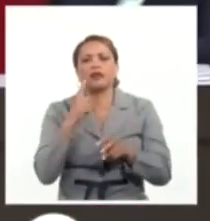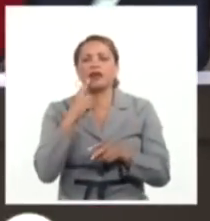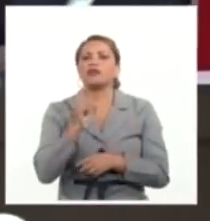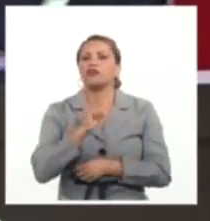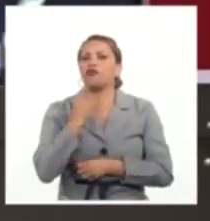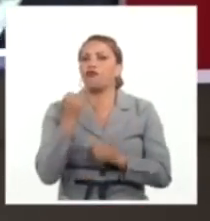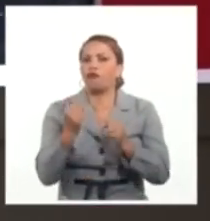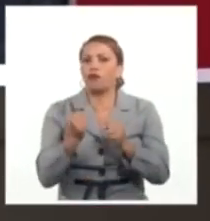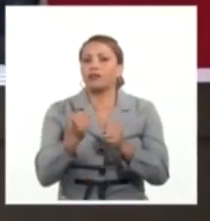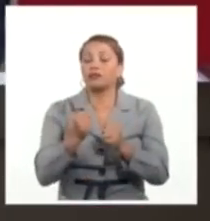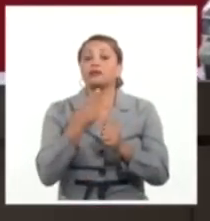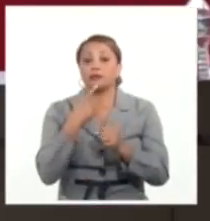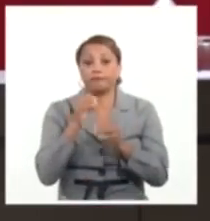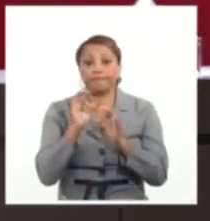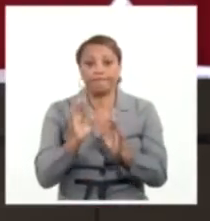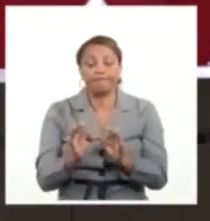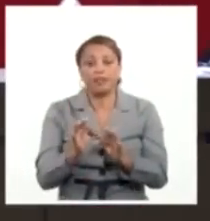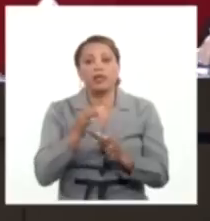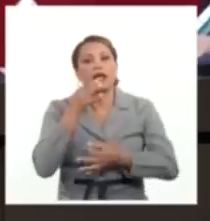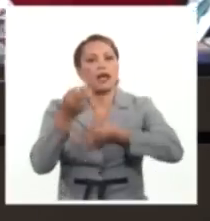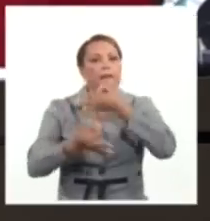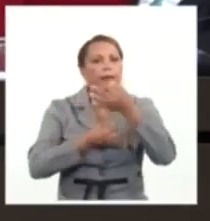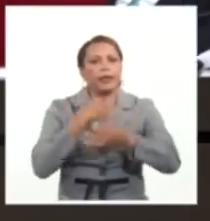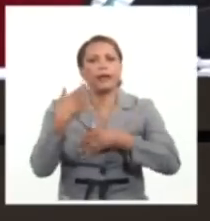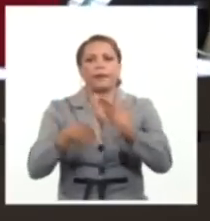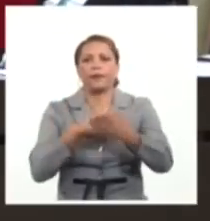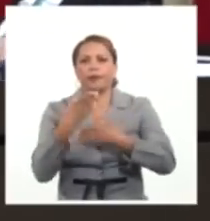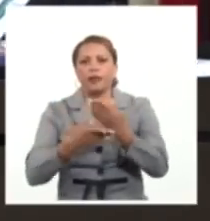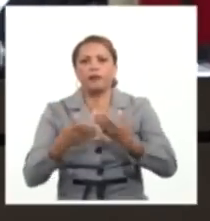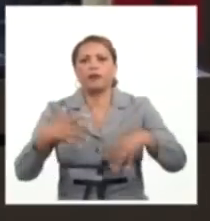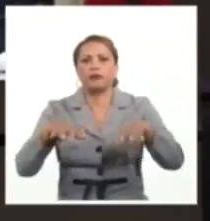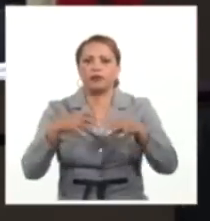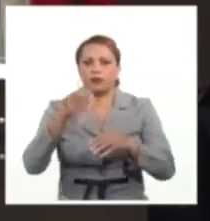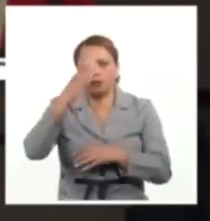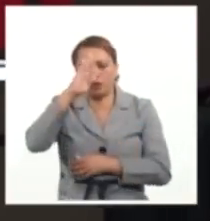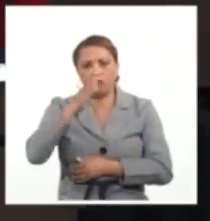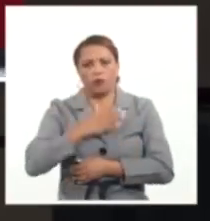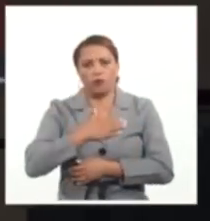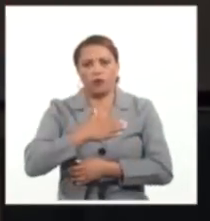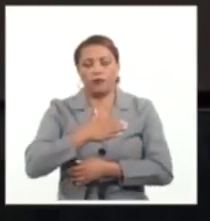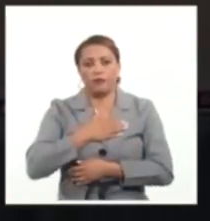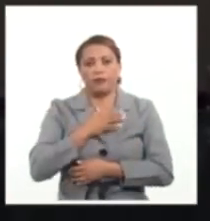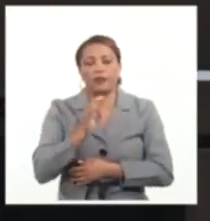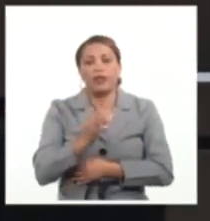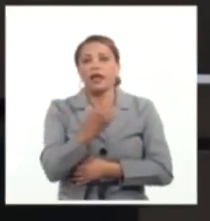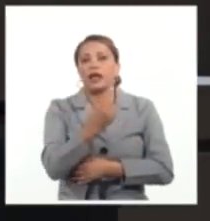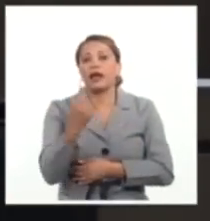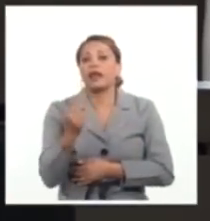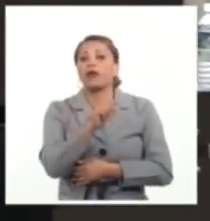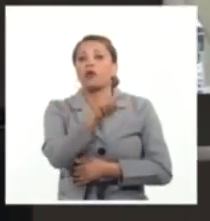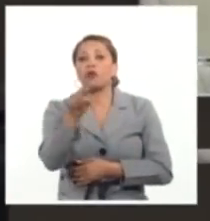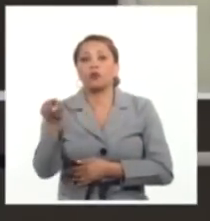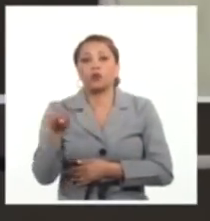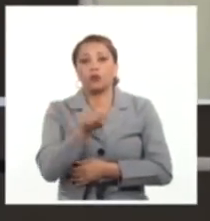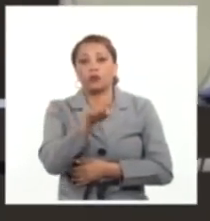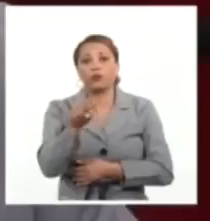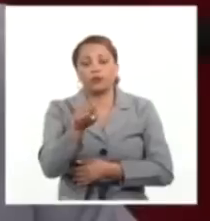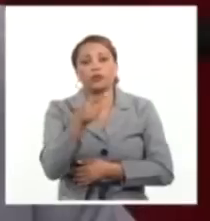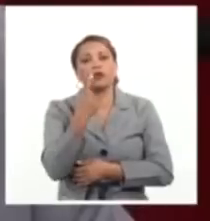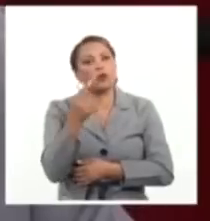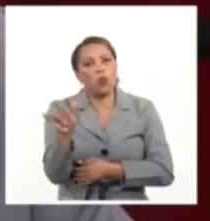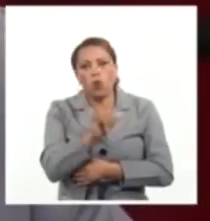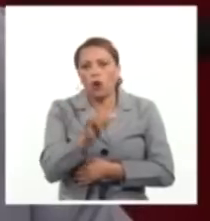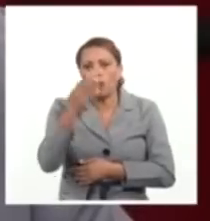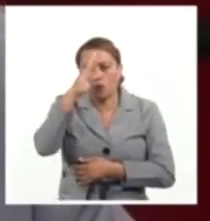e intensas al abordar los problemas de la difícil cotidianidad cubana. Cada uno de ustedes, como cada